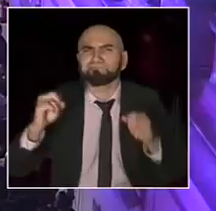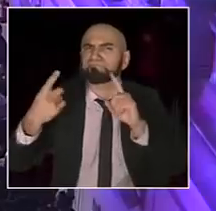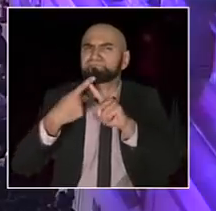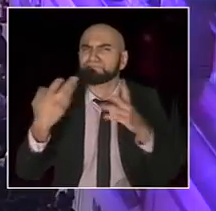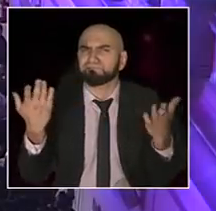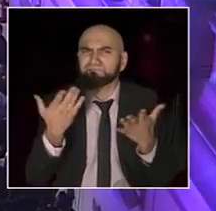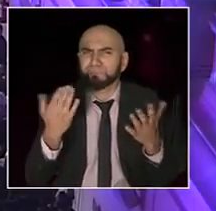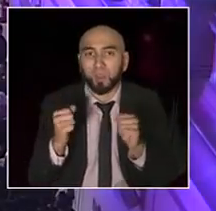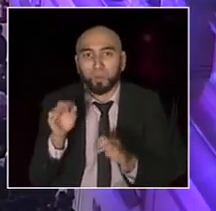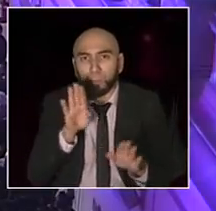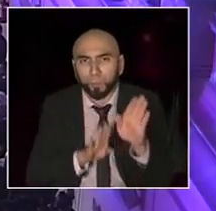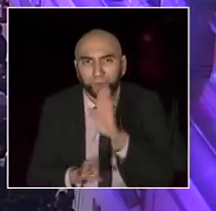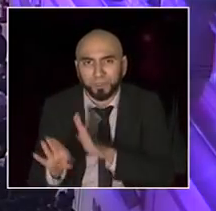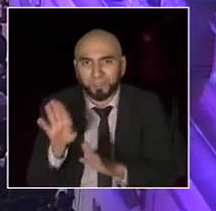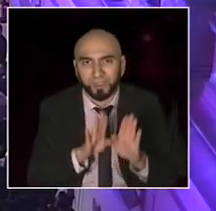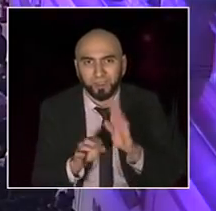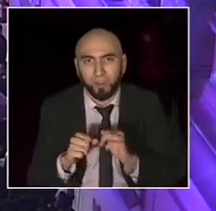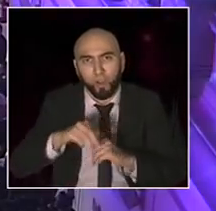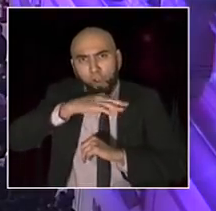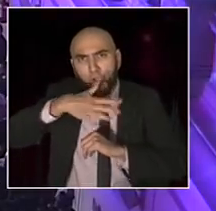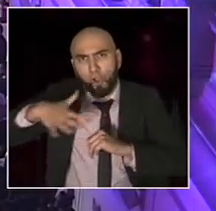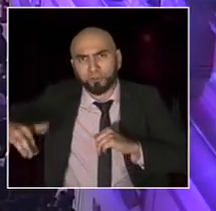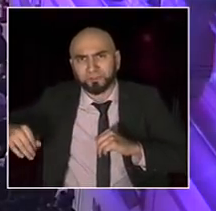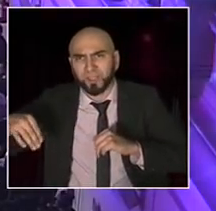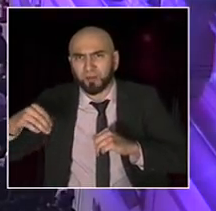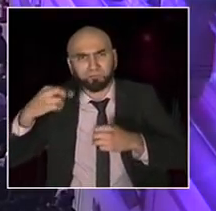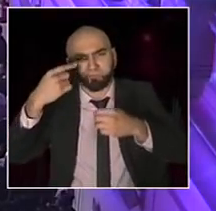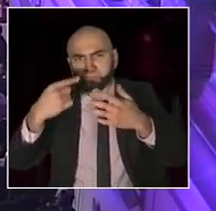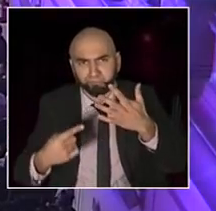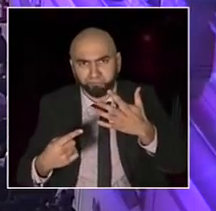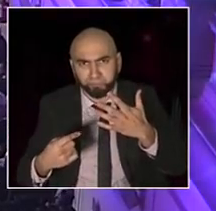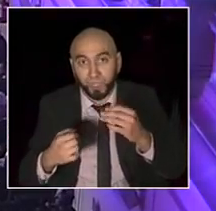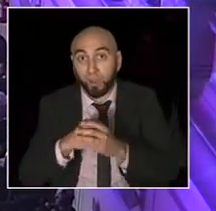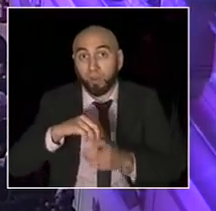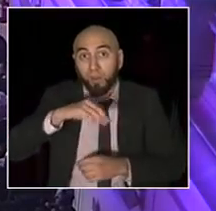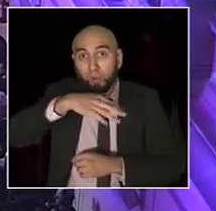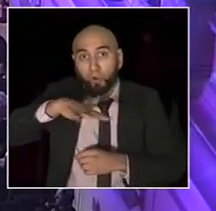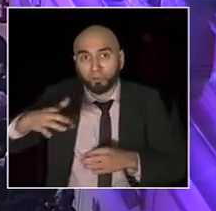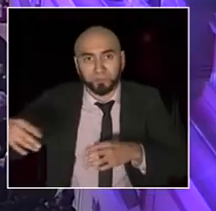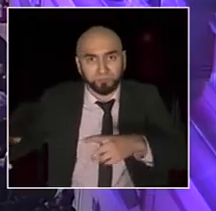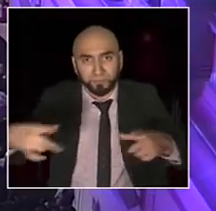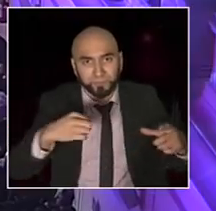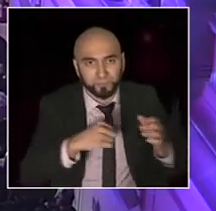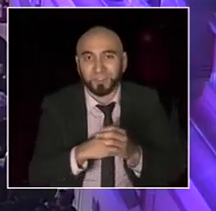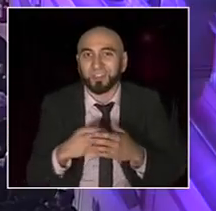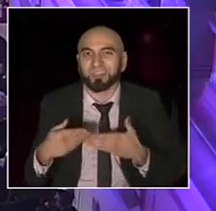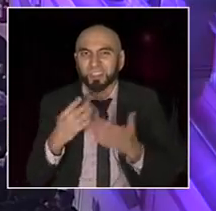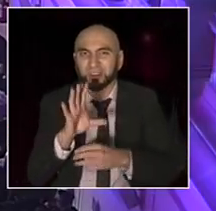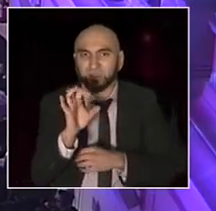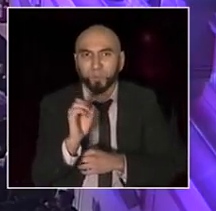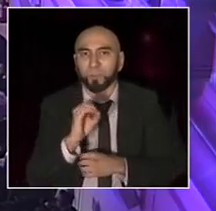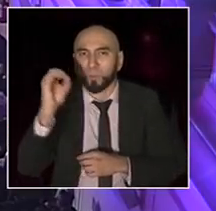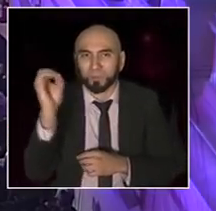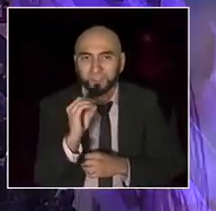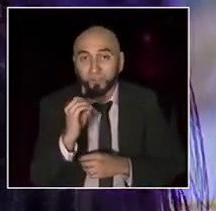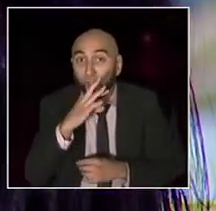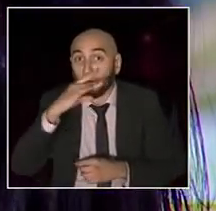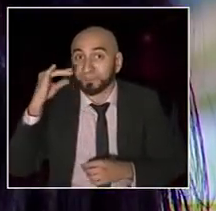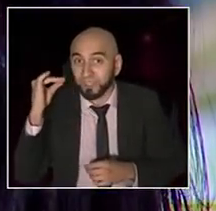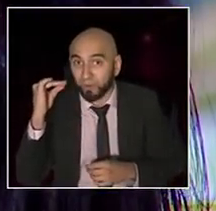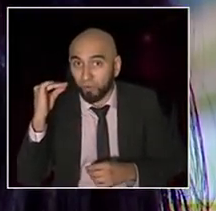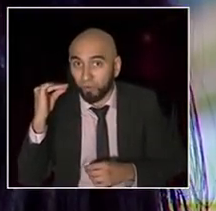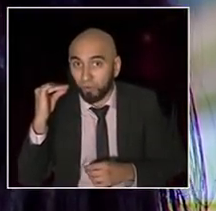protección de nuestros océanos. Los océanos producen el 50% del oxígeno que respiramos. Una